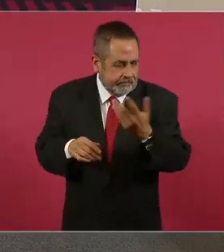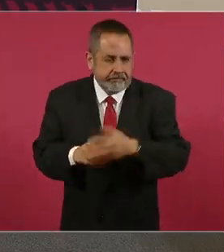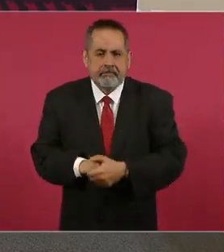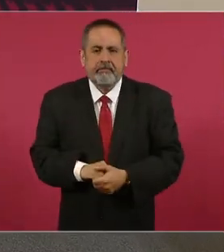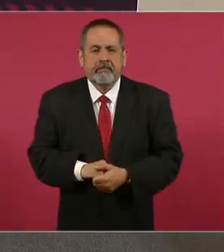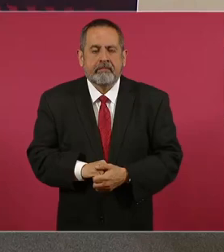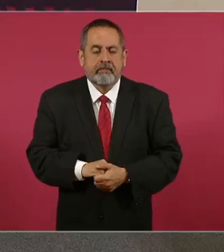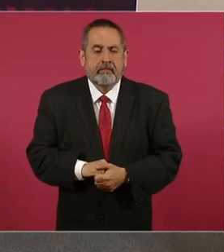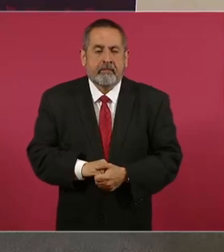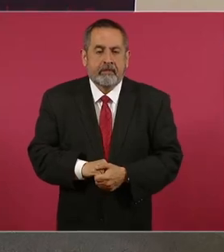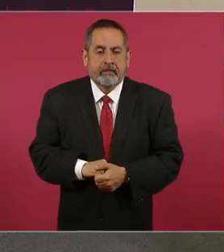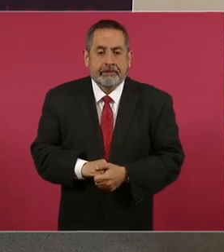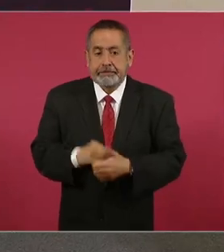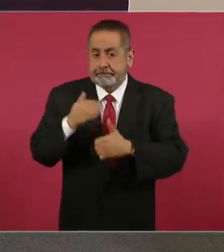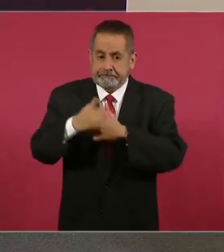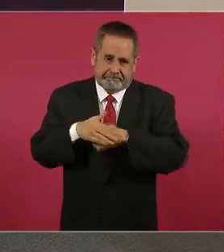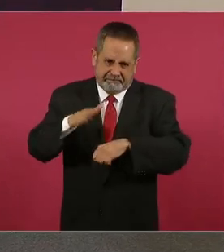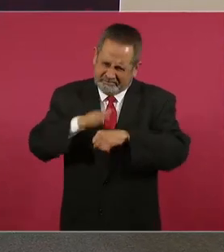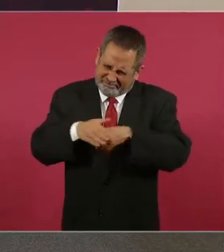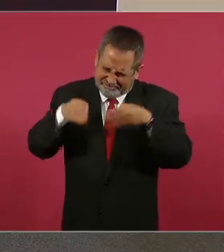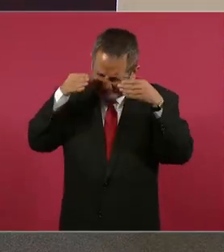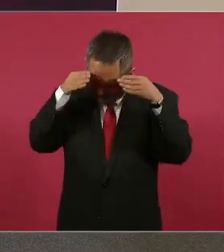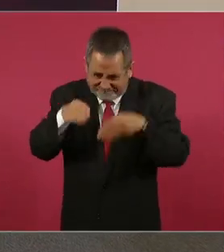Y se va a intensificar